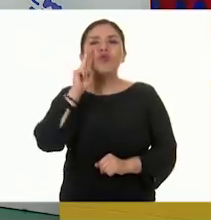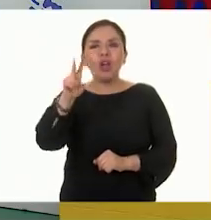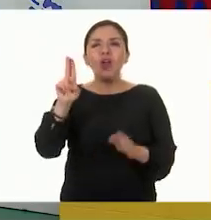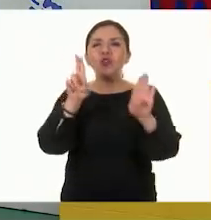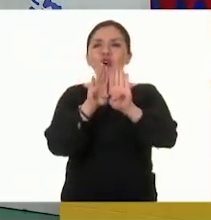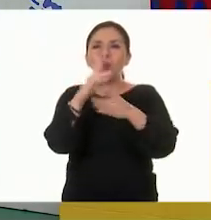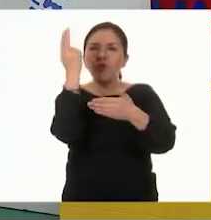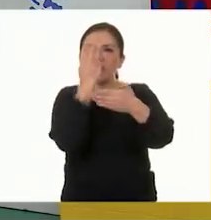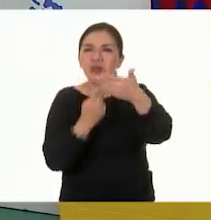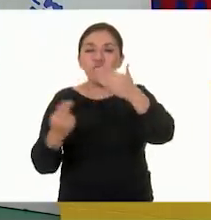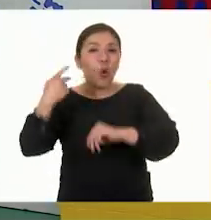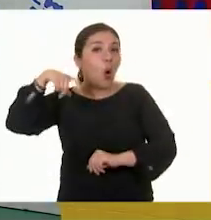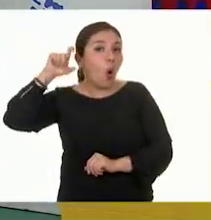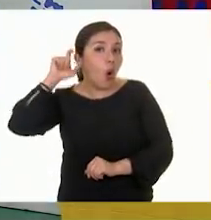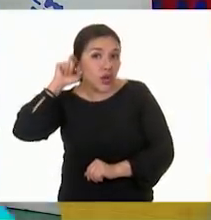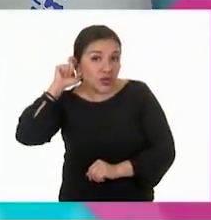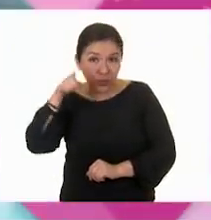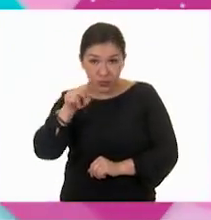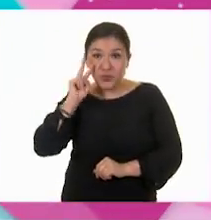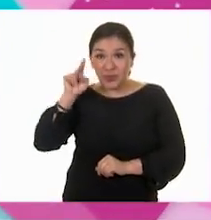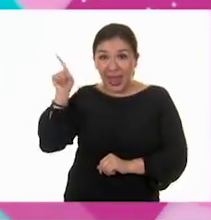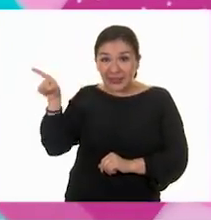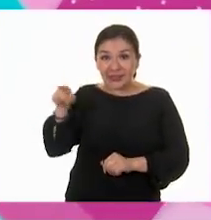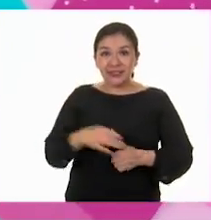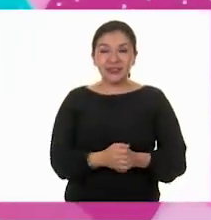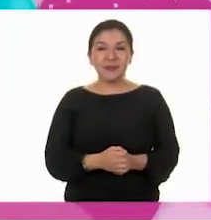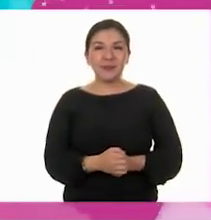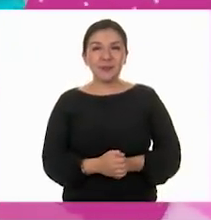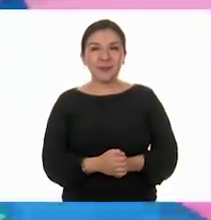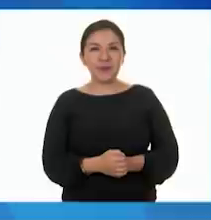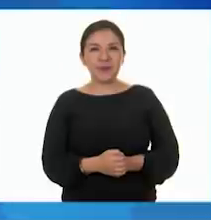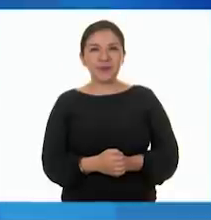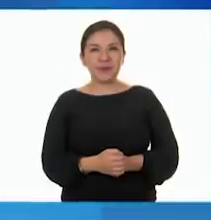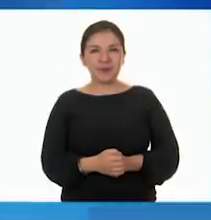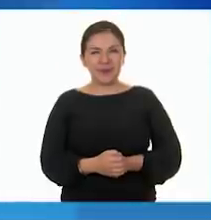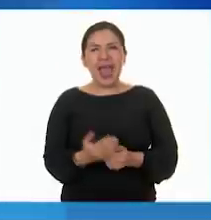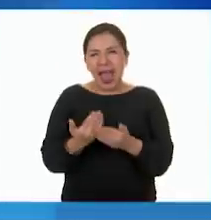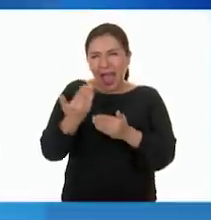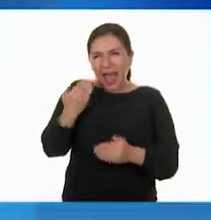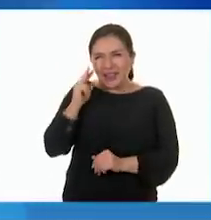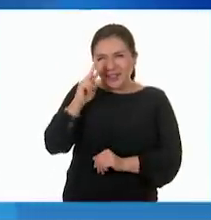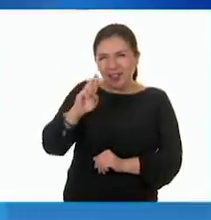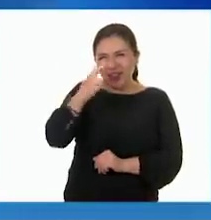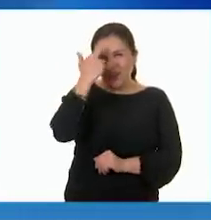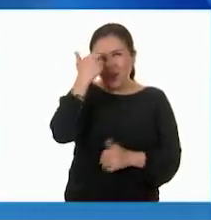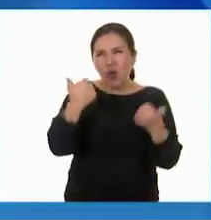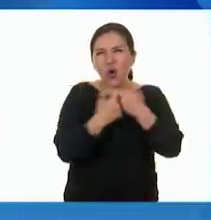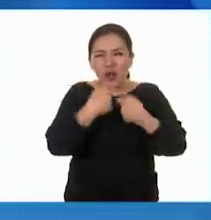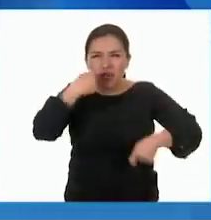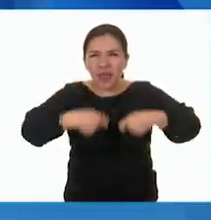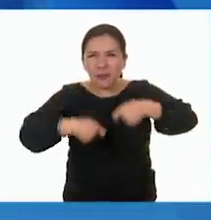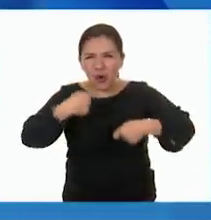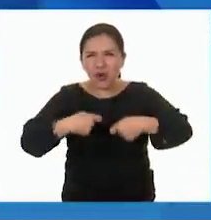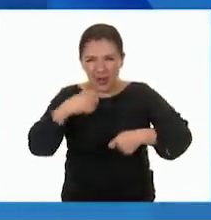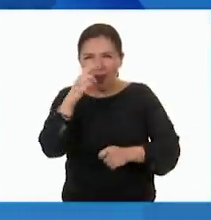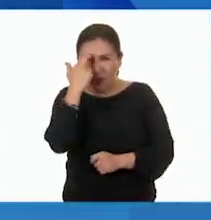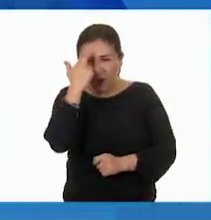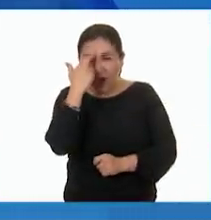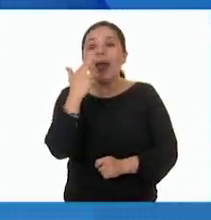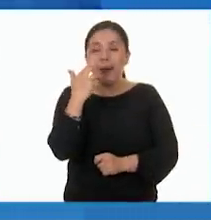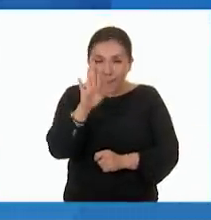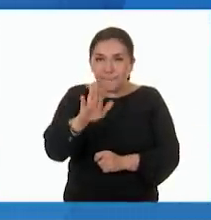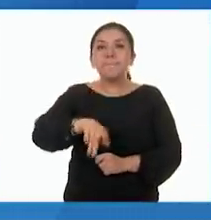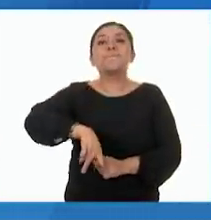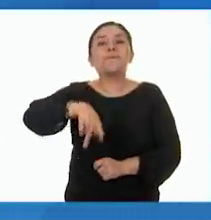diagrama del oído. Aquí tenemos un oído. ¡Ah! Ya lo habíamos hecho, ¿te acuerdas cuando hicimos el tambor de sonido o el cañón de sonido? ¡Ah!